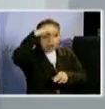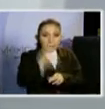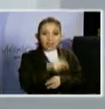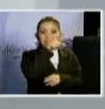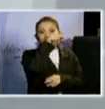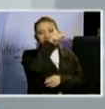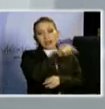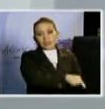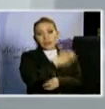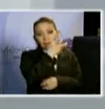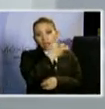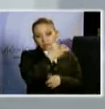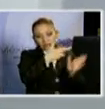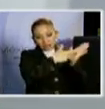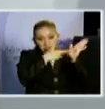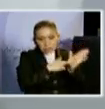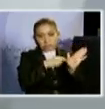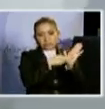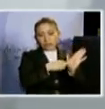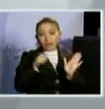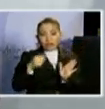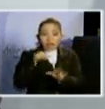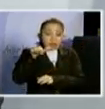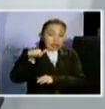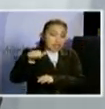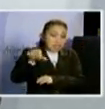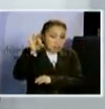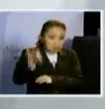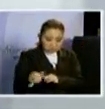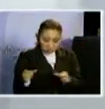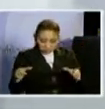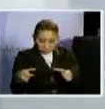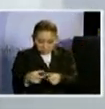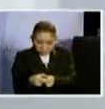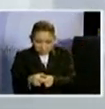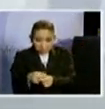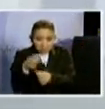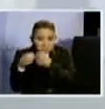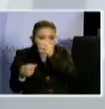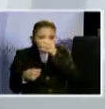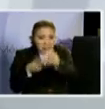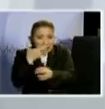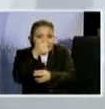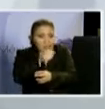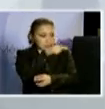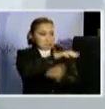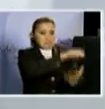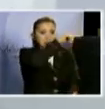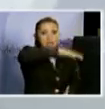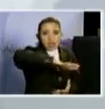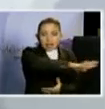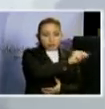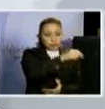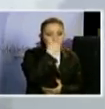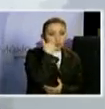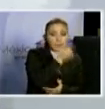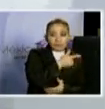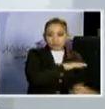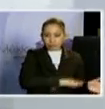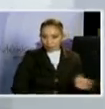obligados a este régimen representaban solo el 16% de emisiones de gases de efecto invernadero. En